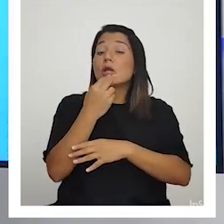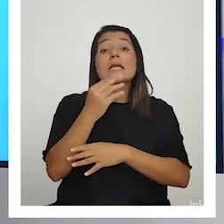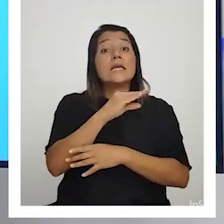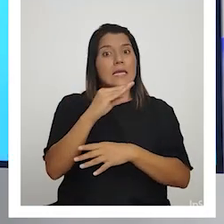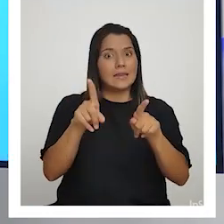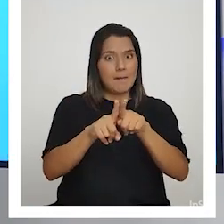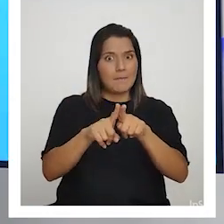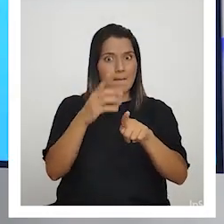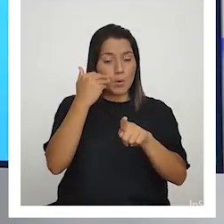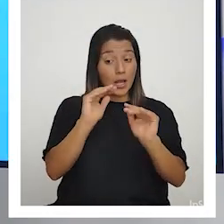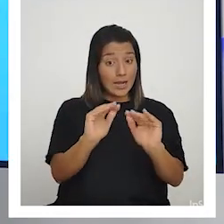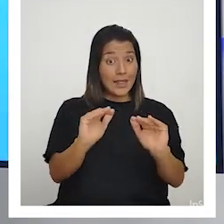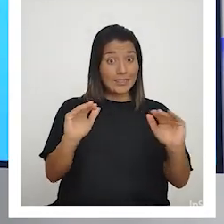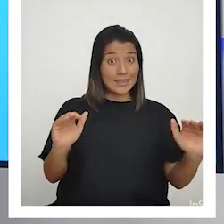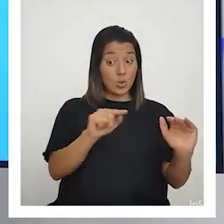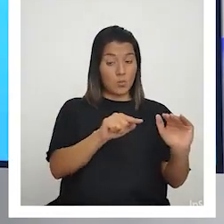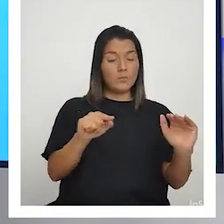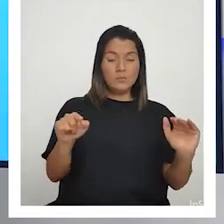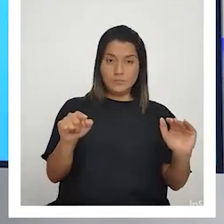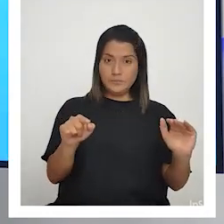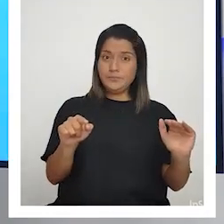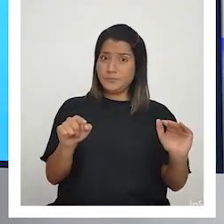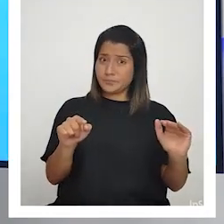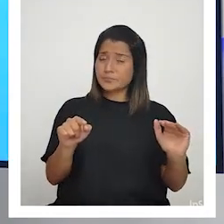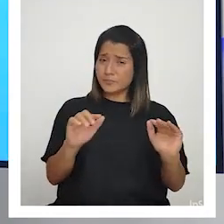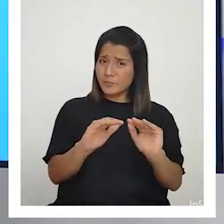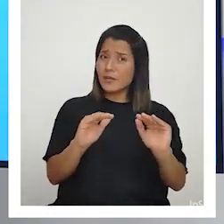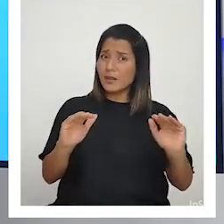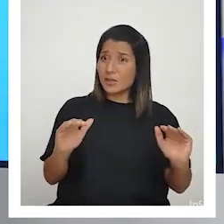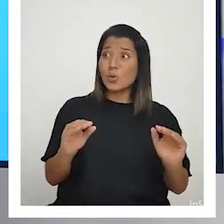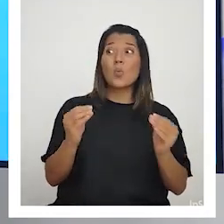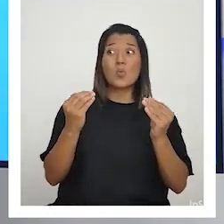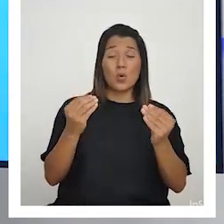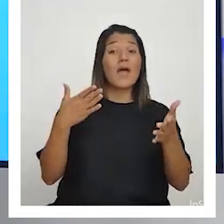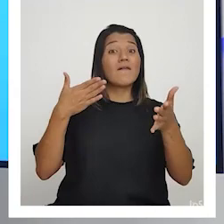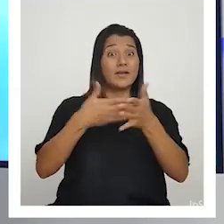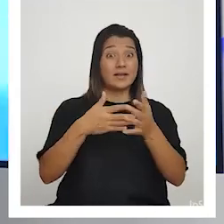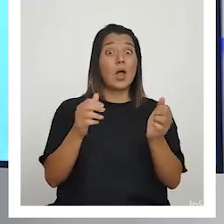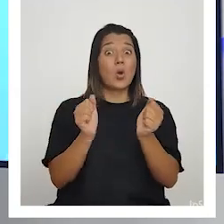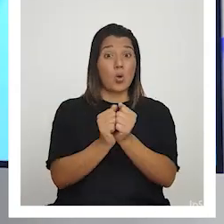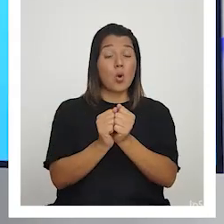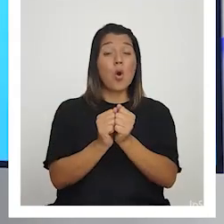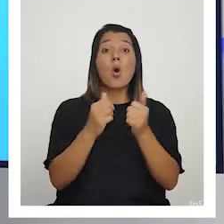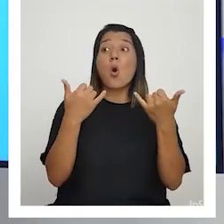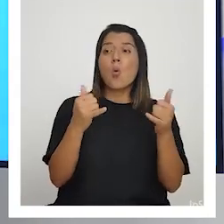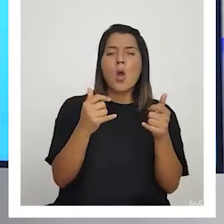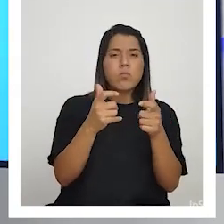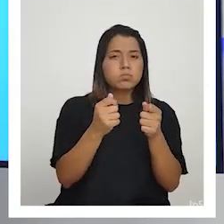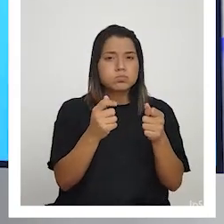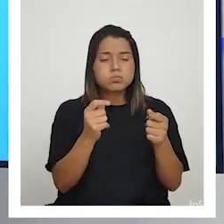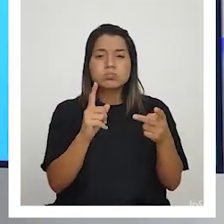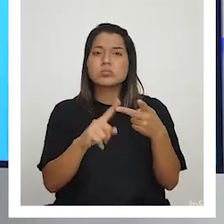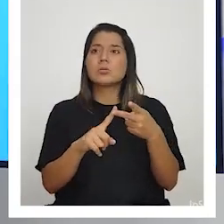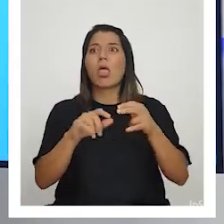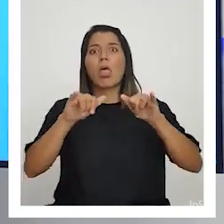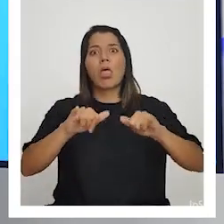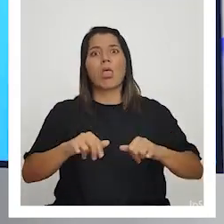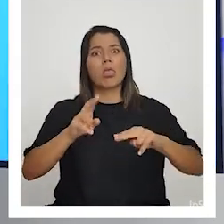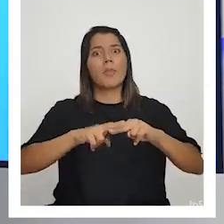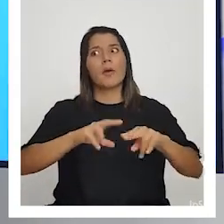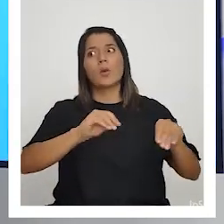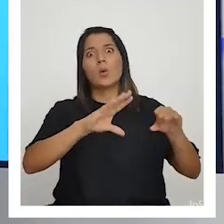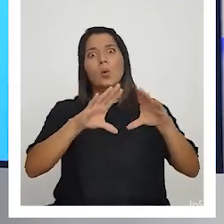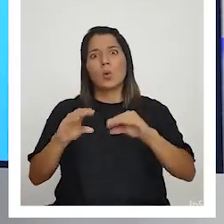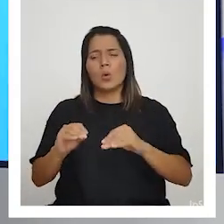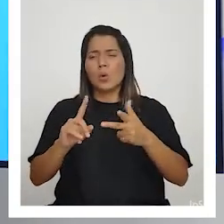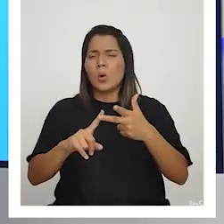son una de la población que más se está viendo afectada con esto de los videojuegos, del sedentarismo, ¿verdad? Y qué importante que